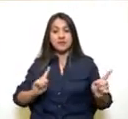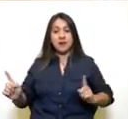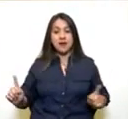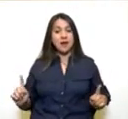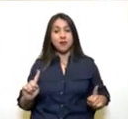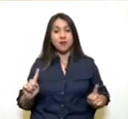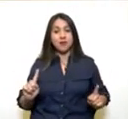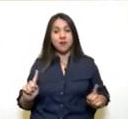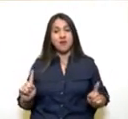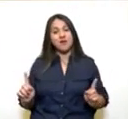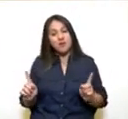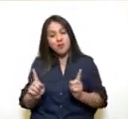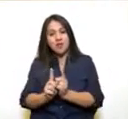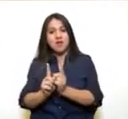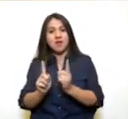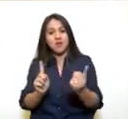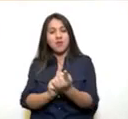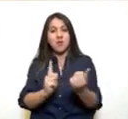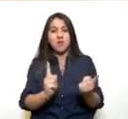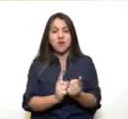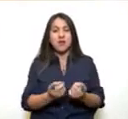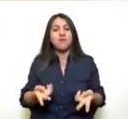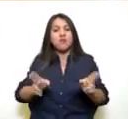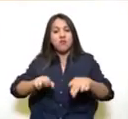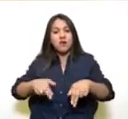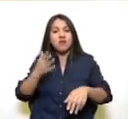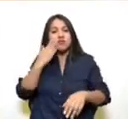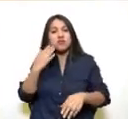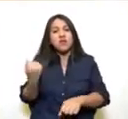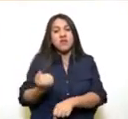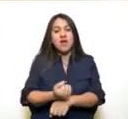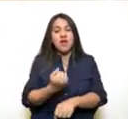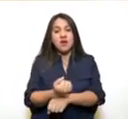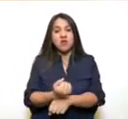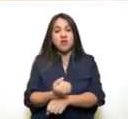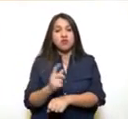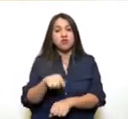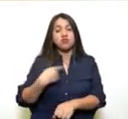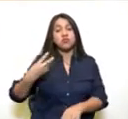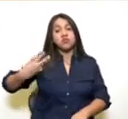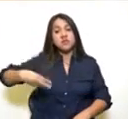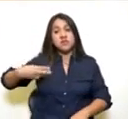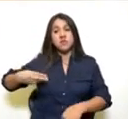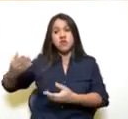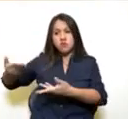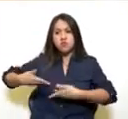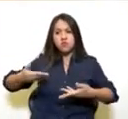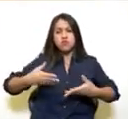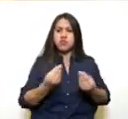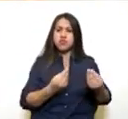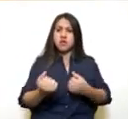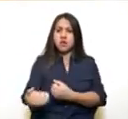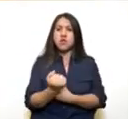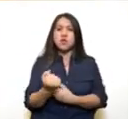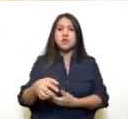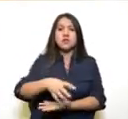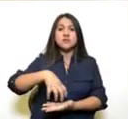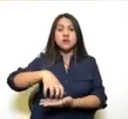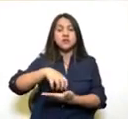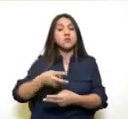más solidario nosotros como municipio hemos recibido mucha ayuda del sector